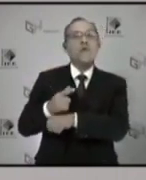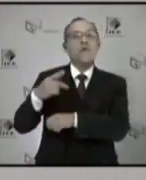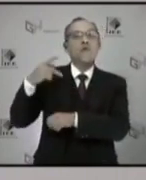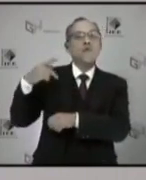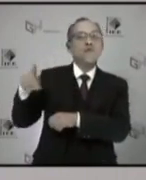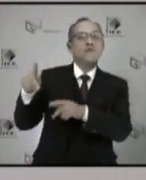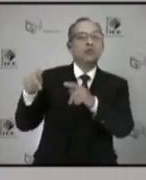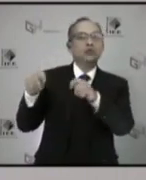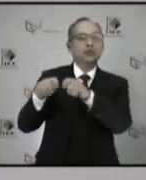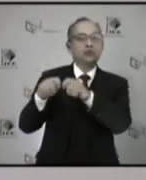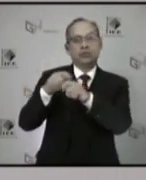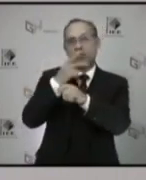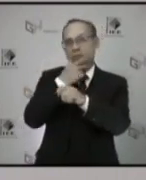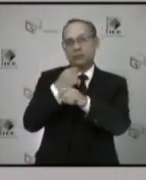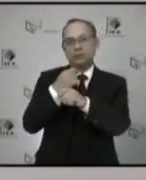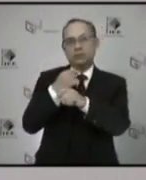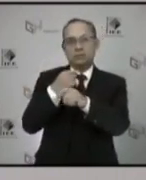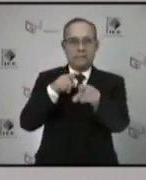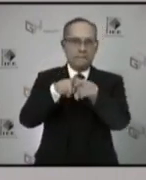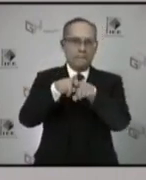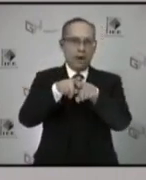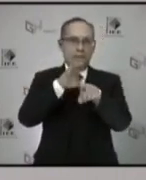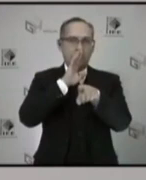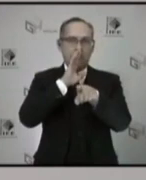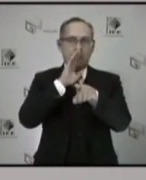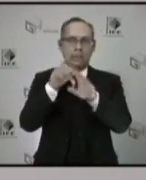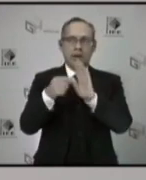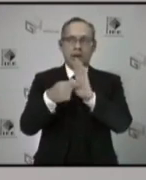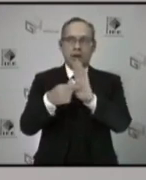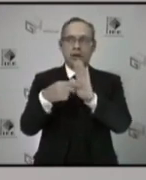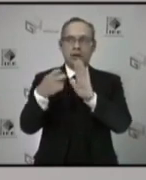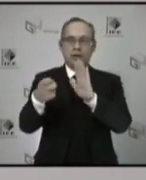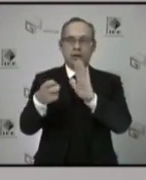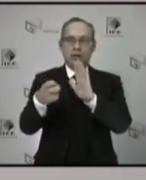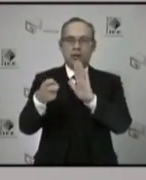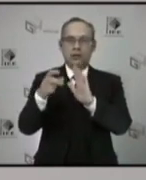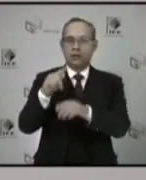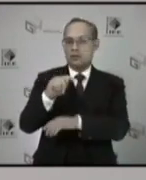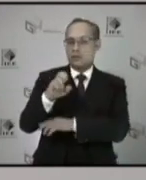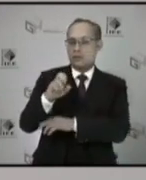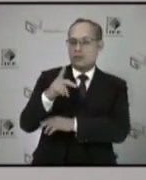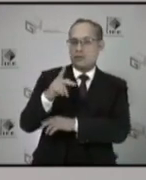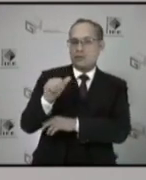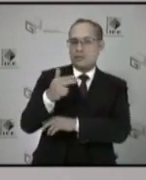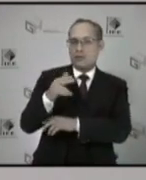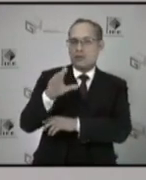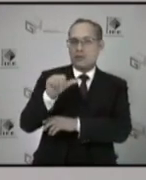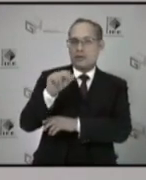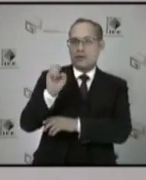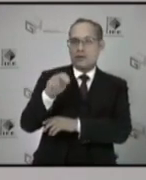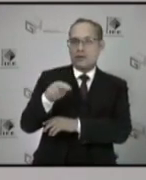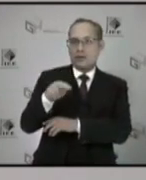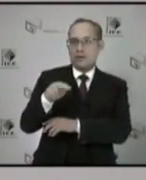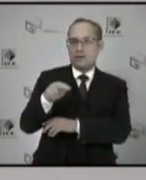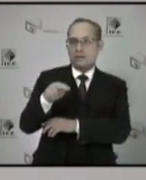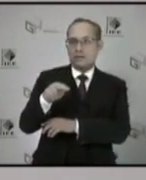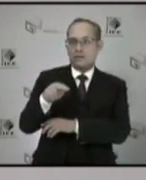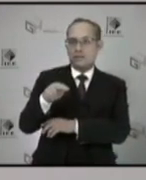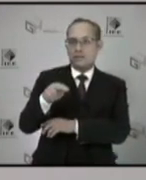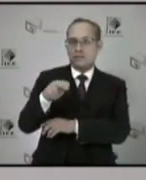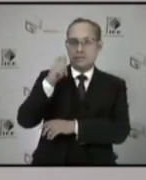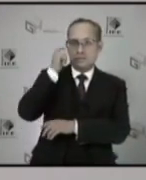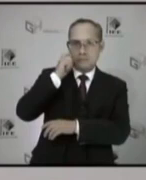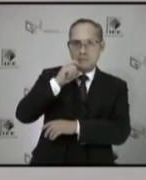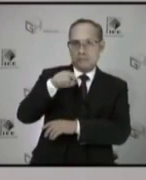mamá, la acusa de despojo de su casa en Tepehuacán de Guerrero. Entonces,